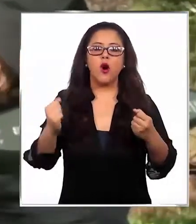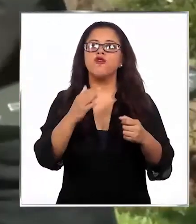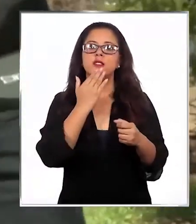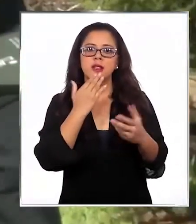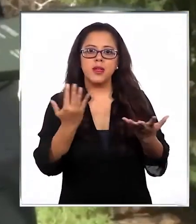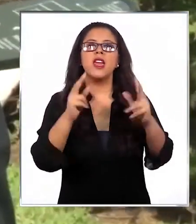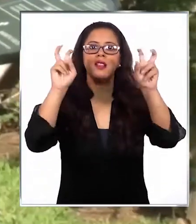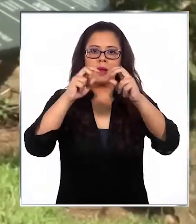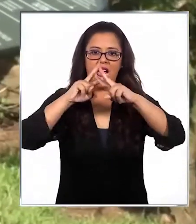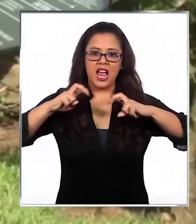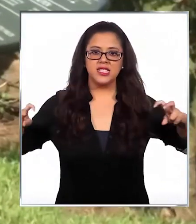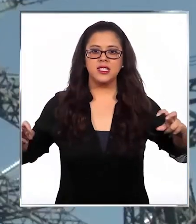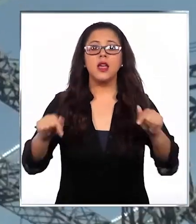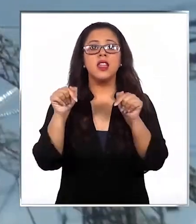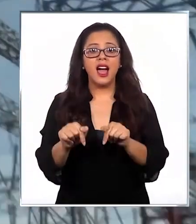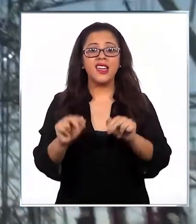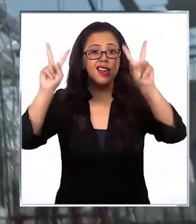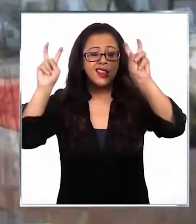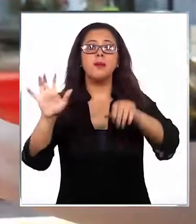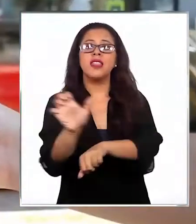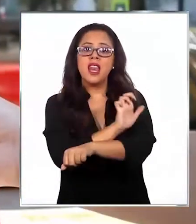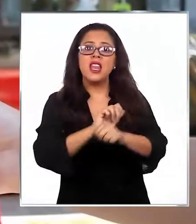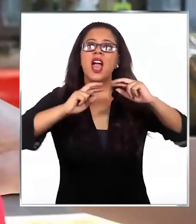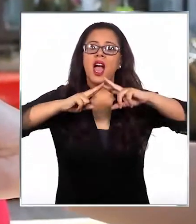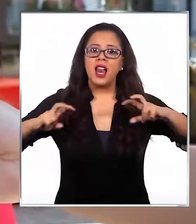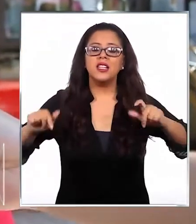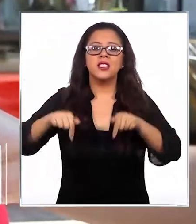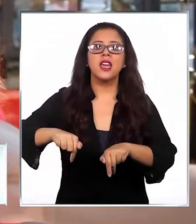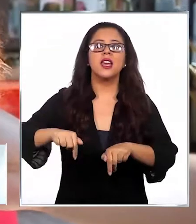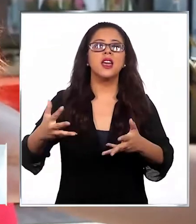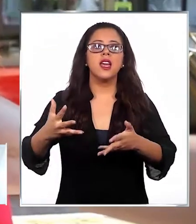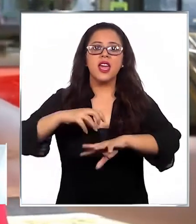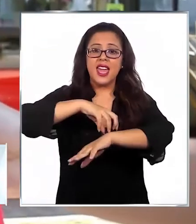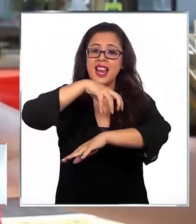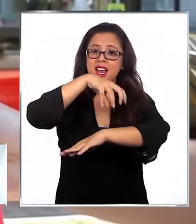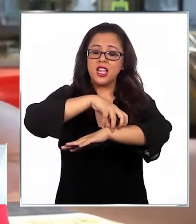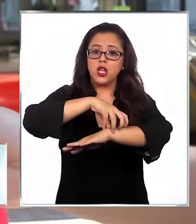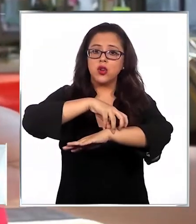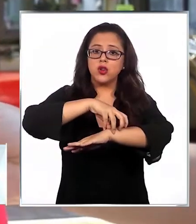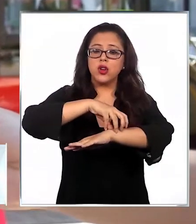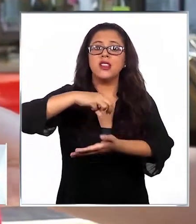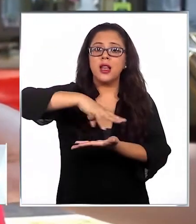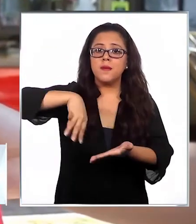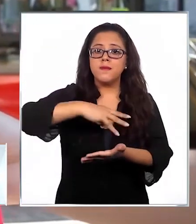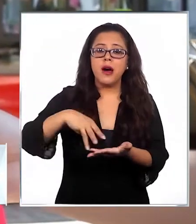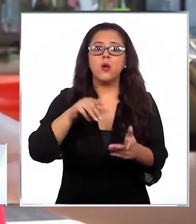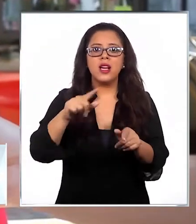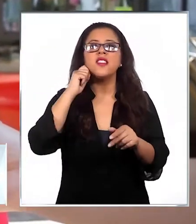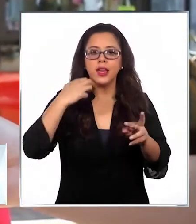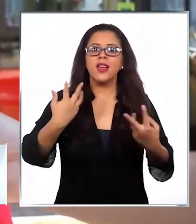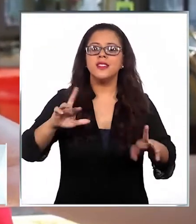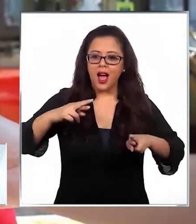y generación eléctrica. En lo que es generación eléctrica, en el Maule, nuestra matriz de generación es